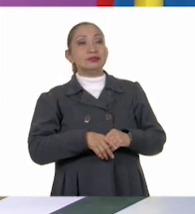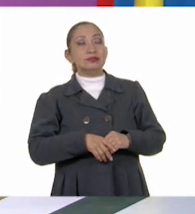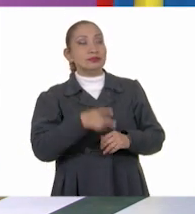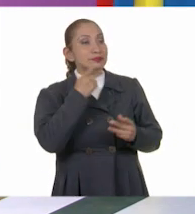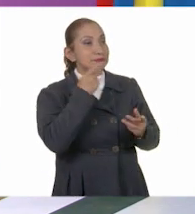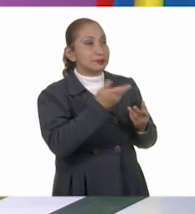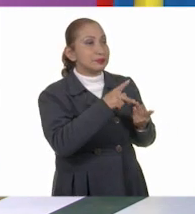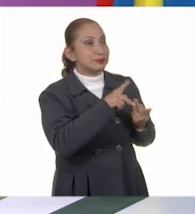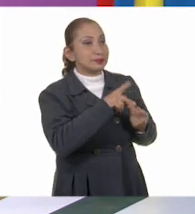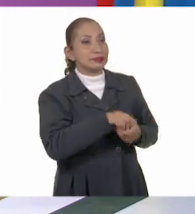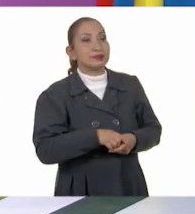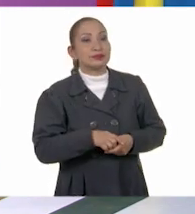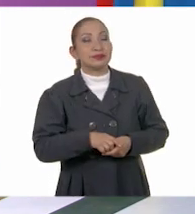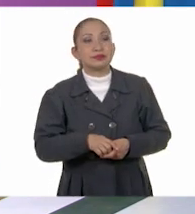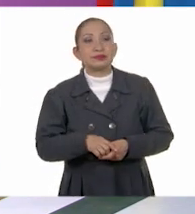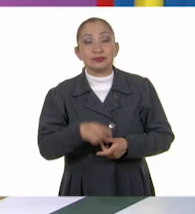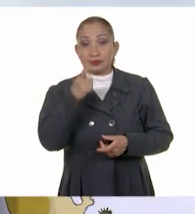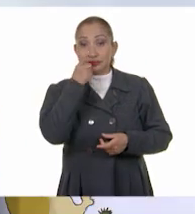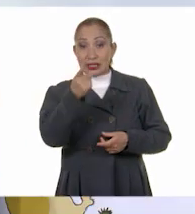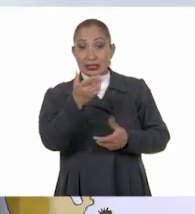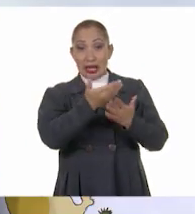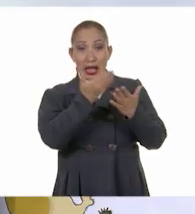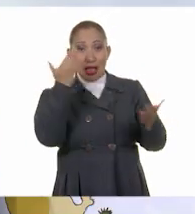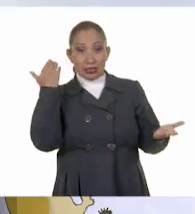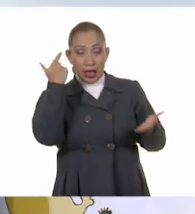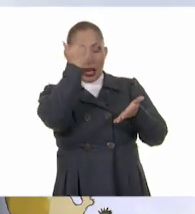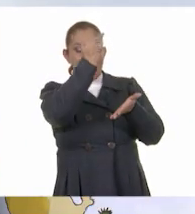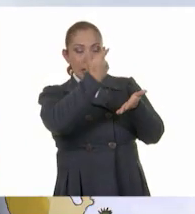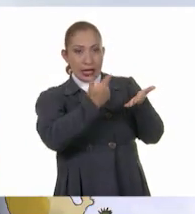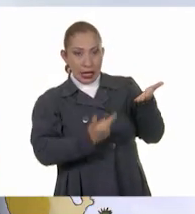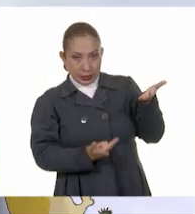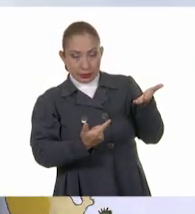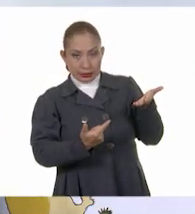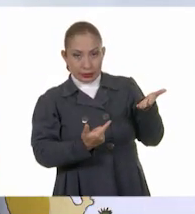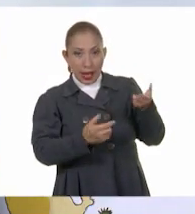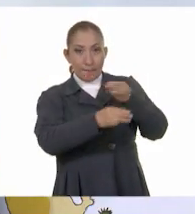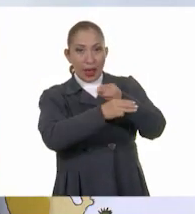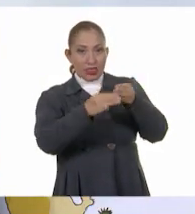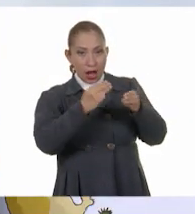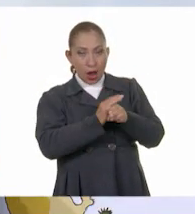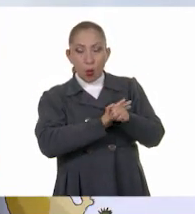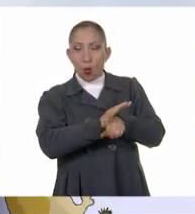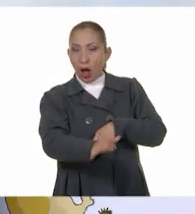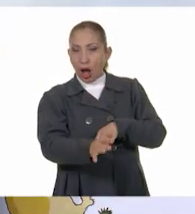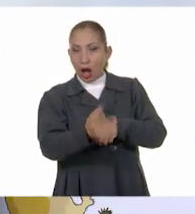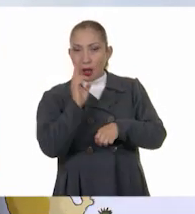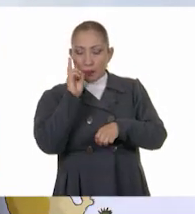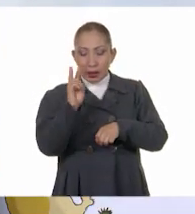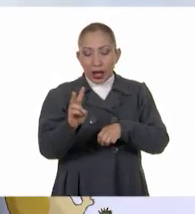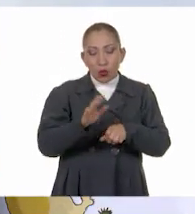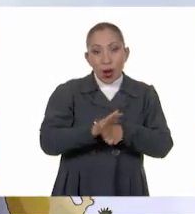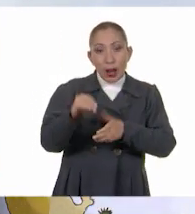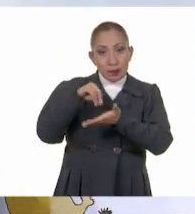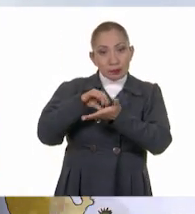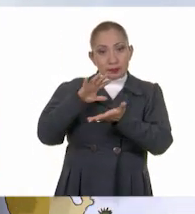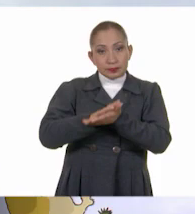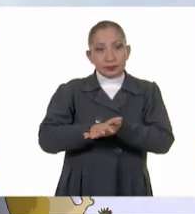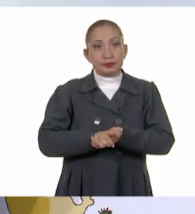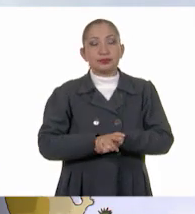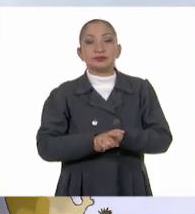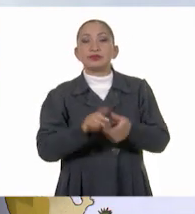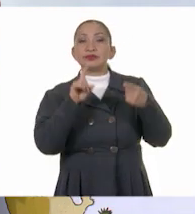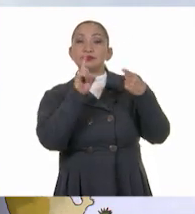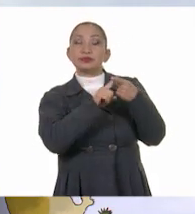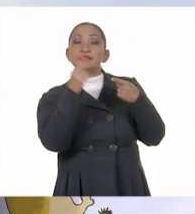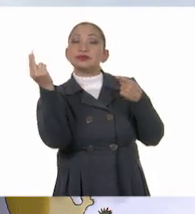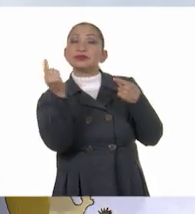Perfecto. A ver. Bueno, según entonces, lo que teníamos en la lista de nuestro material, que podemos volver a ver a pantalla, habíamos